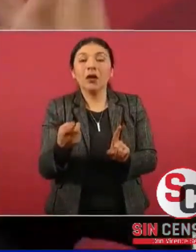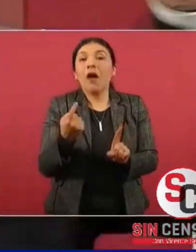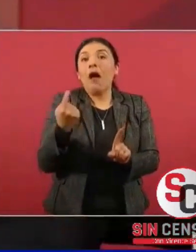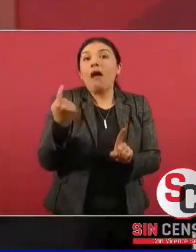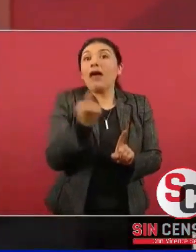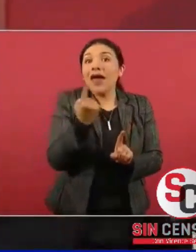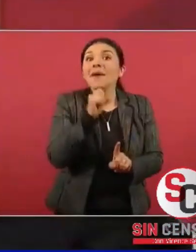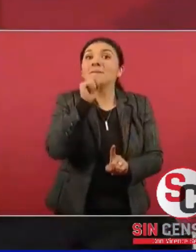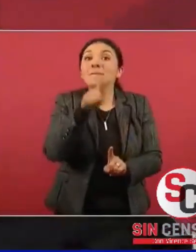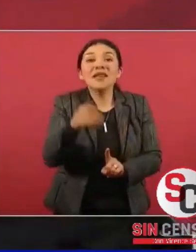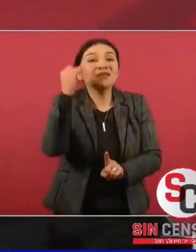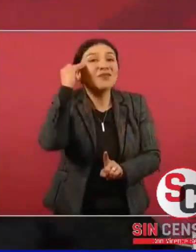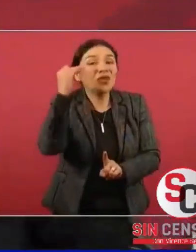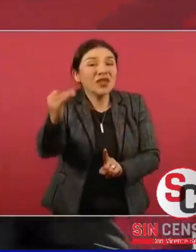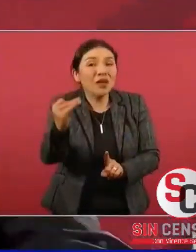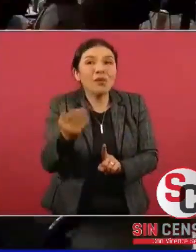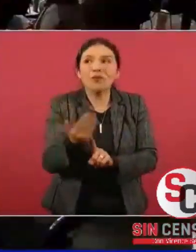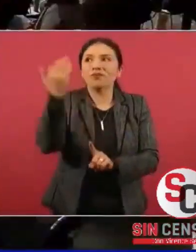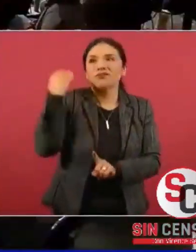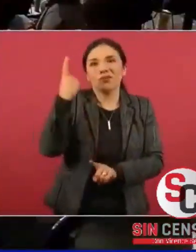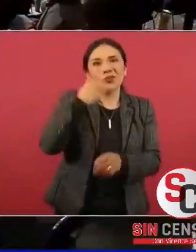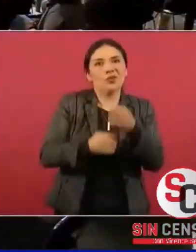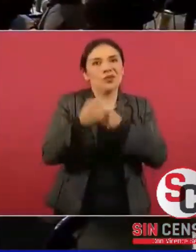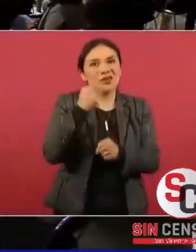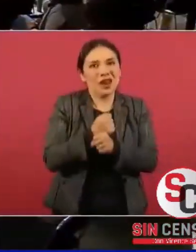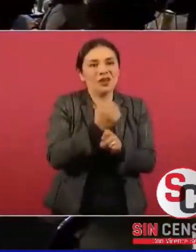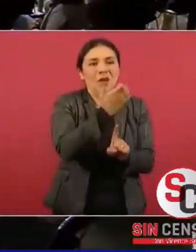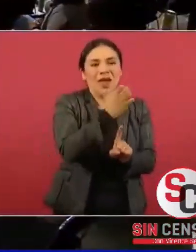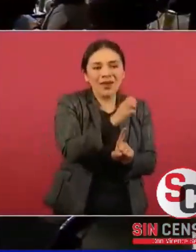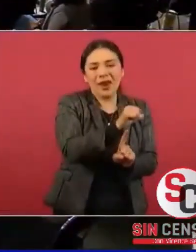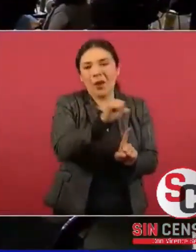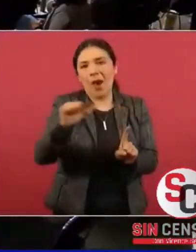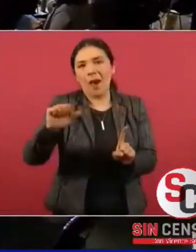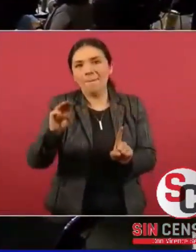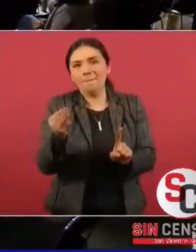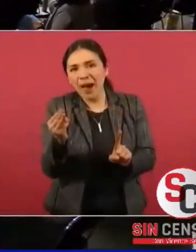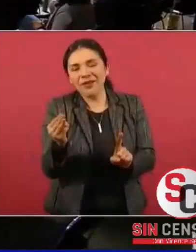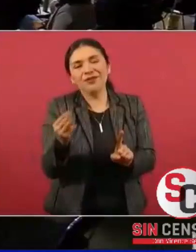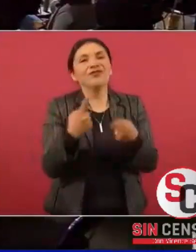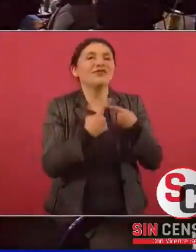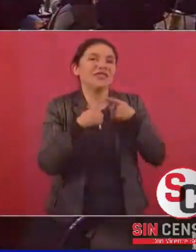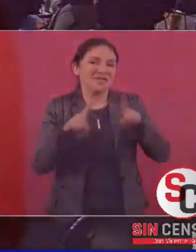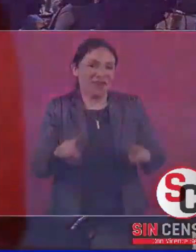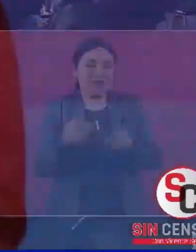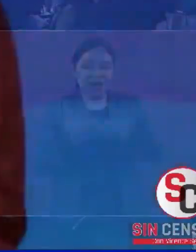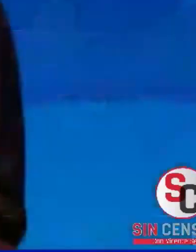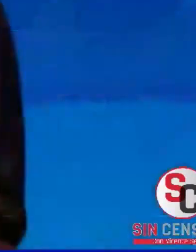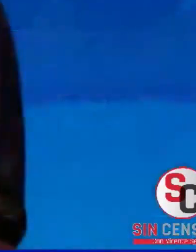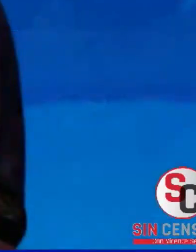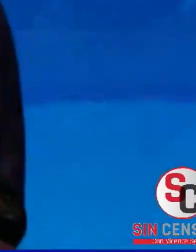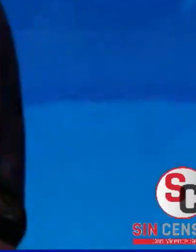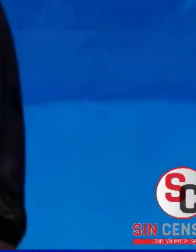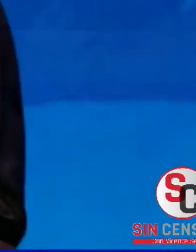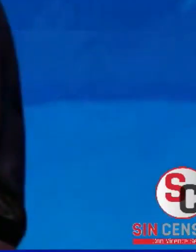presidente. Usted le va a proponer a Biden un acuerdo para